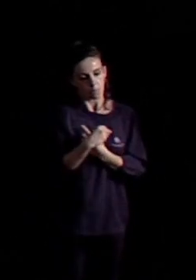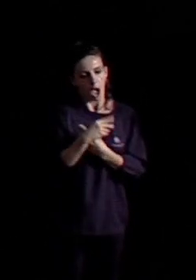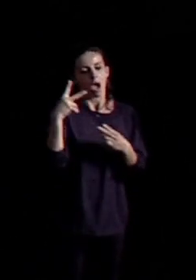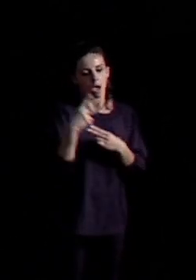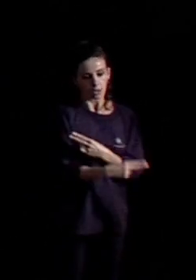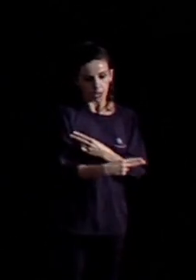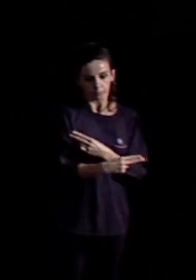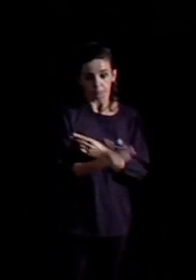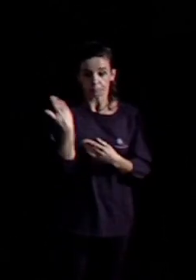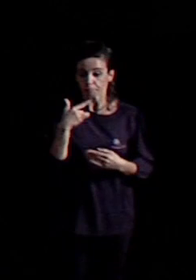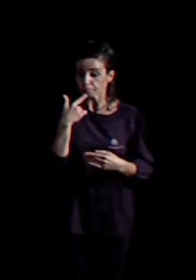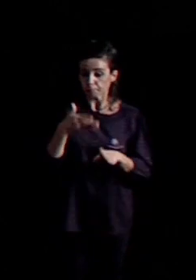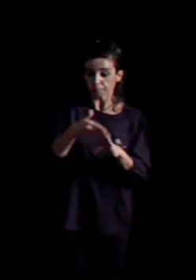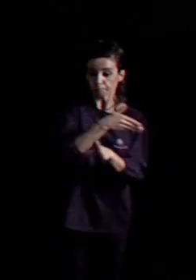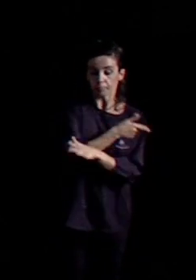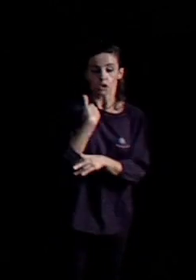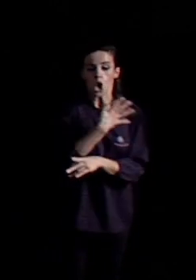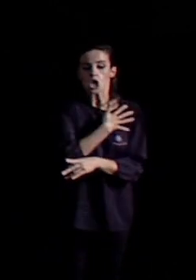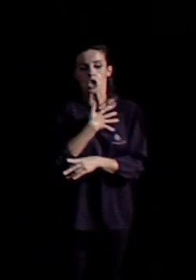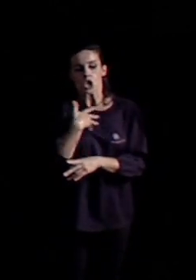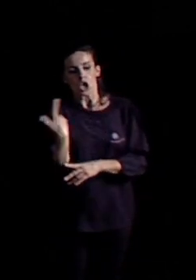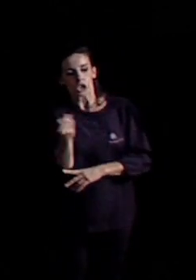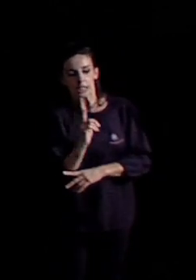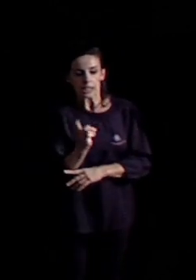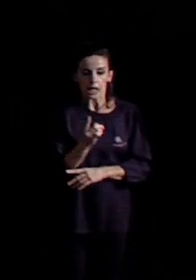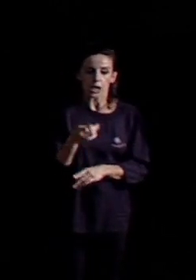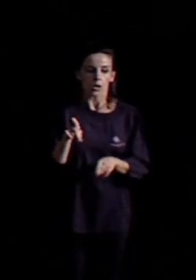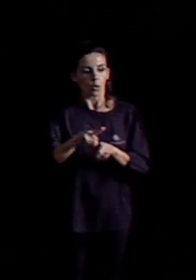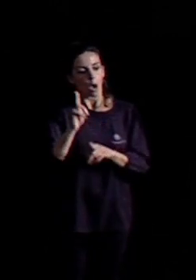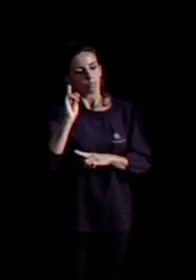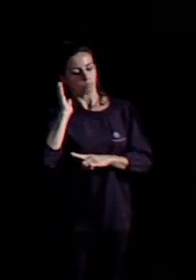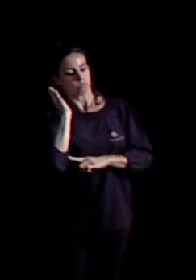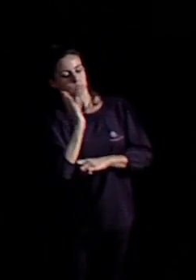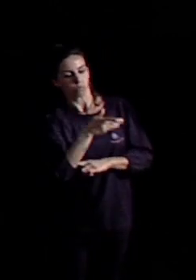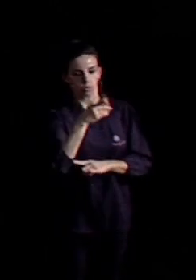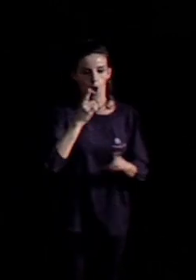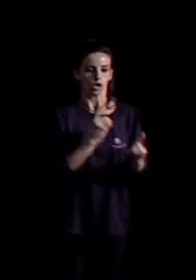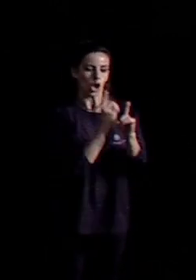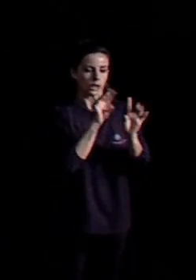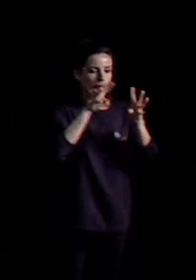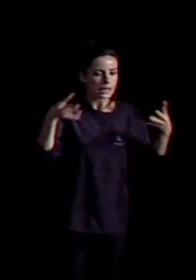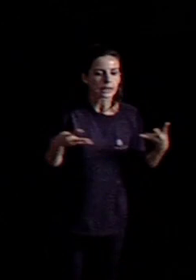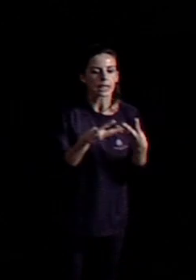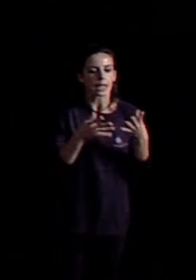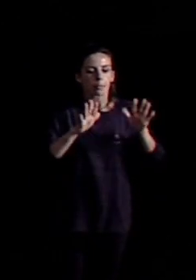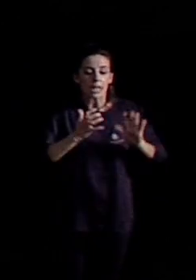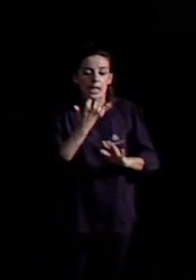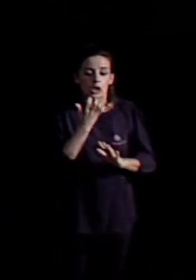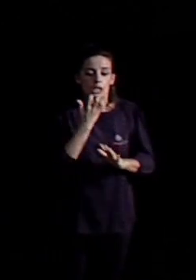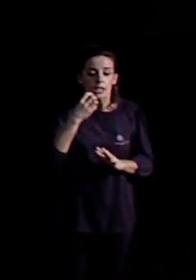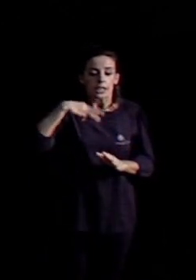Como ya le he dicho, yo no quiero criminalizar internet, pero si Manuel me